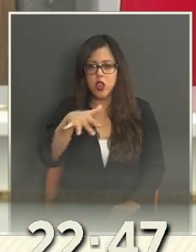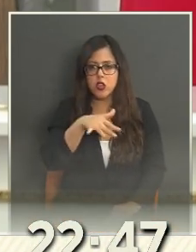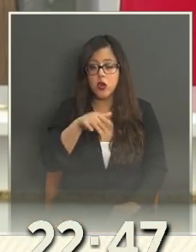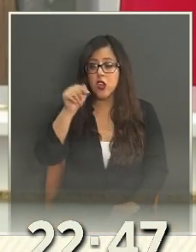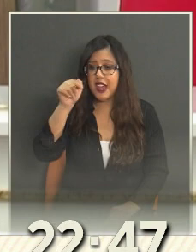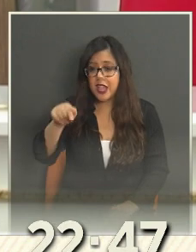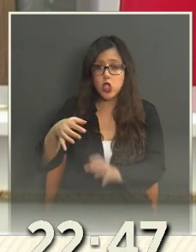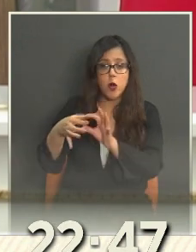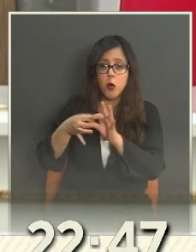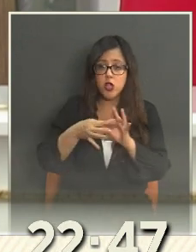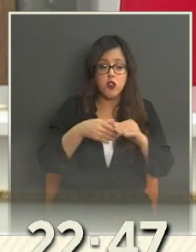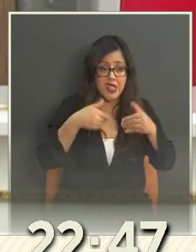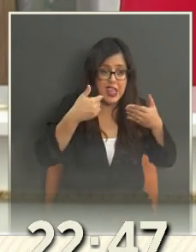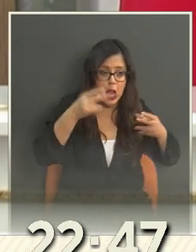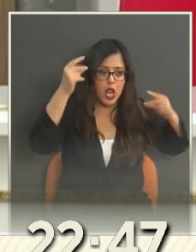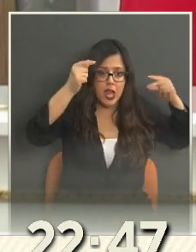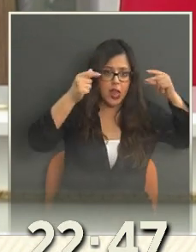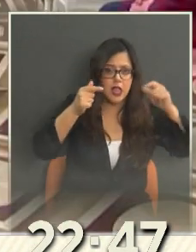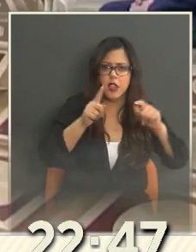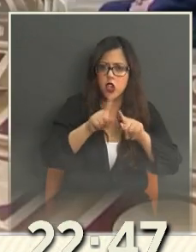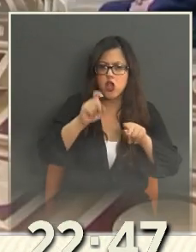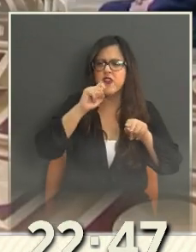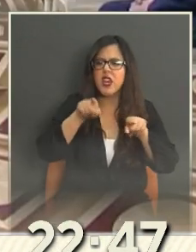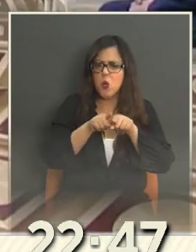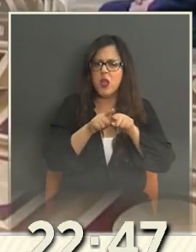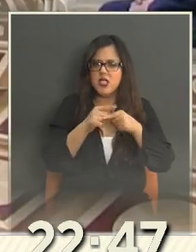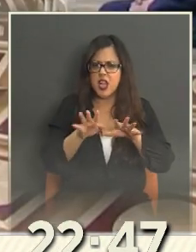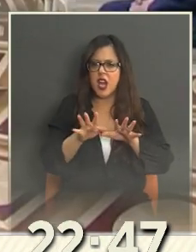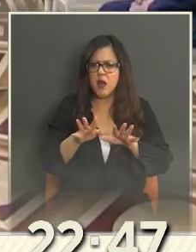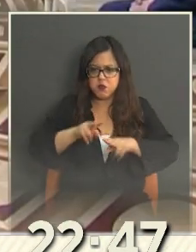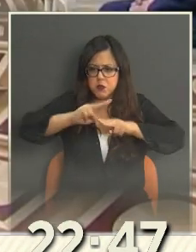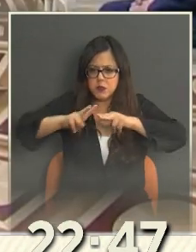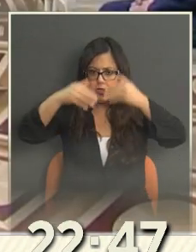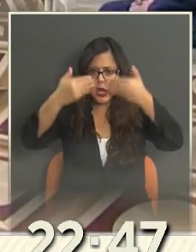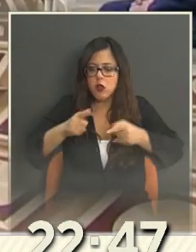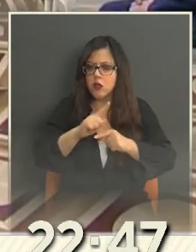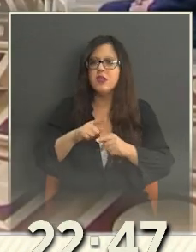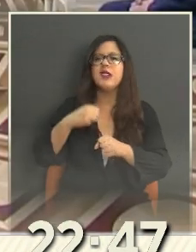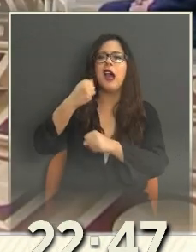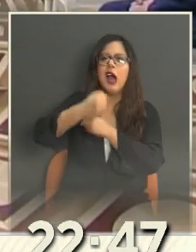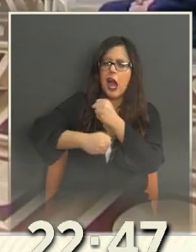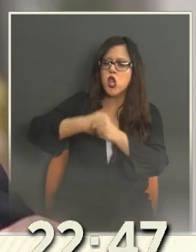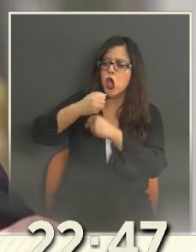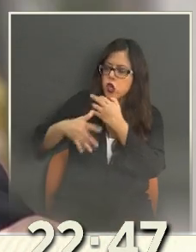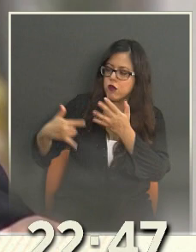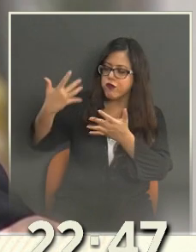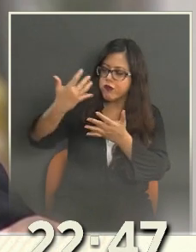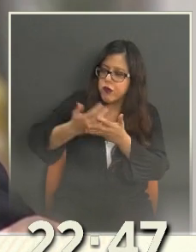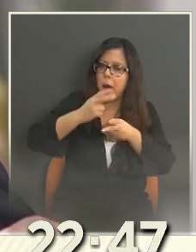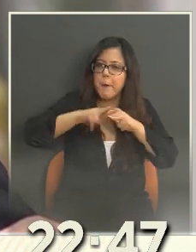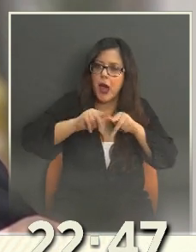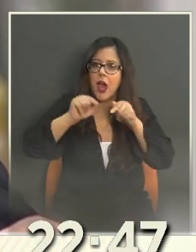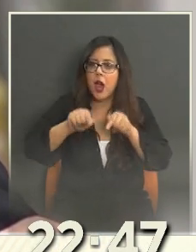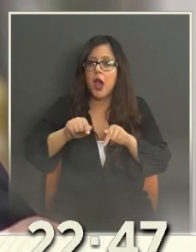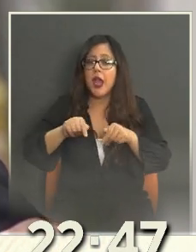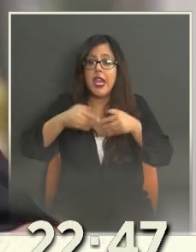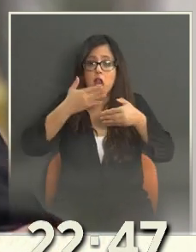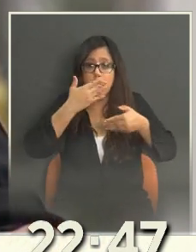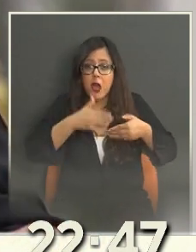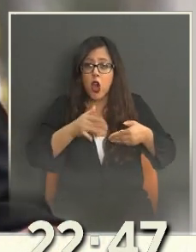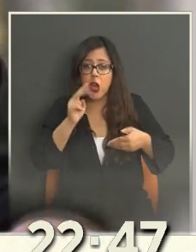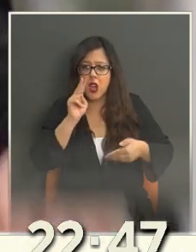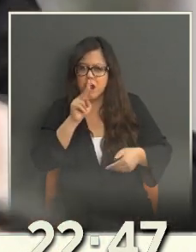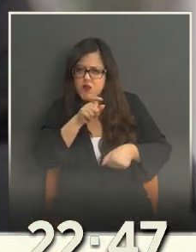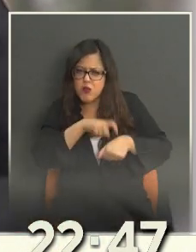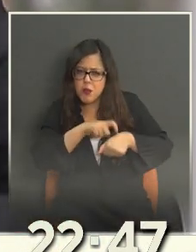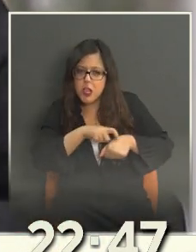improvisación que esto no es un acto impulsivo lleva años preparándose para esto y el mejor momento que él ha visto es este en donde lo que